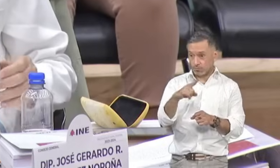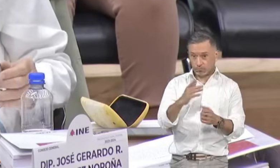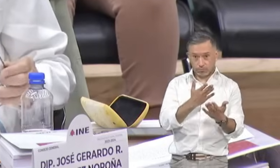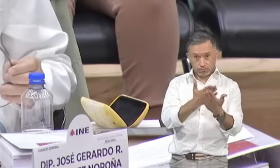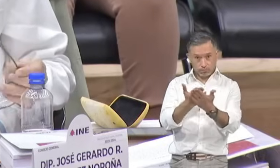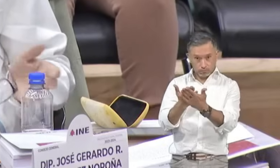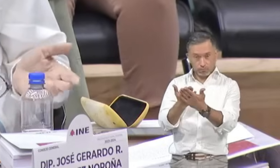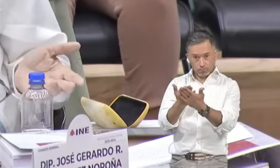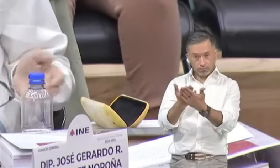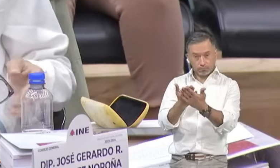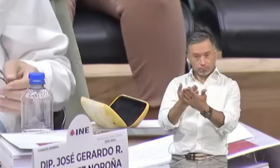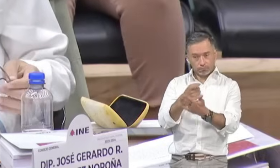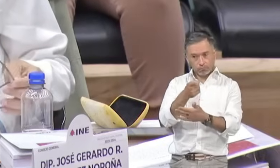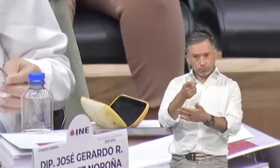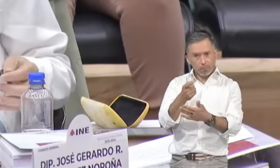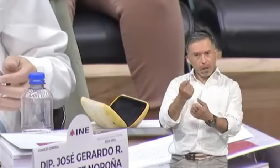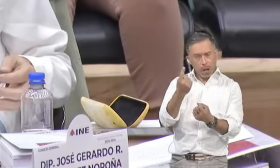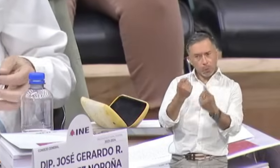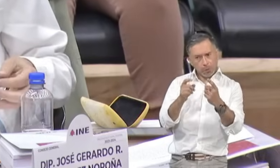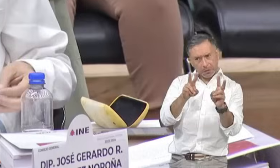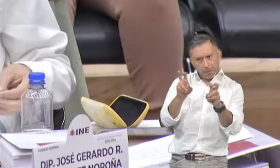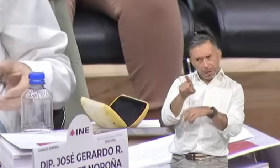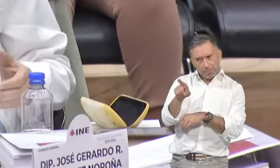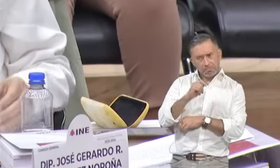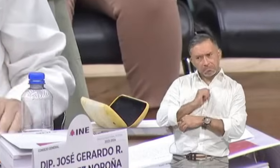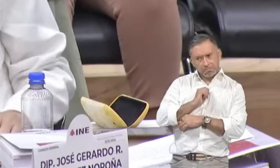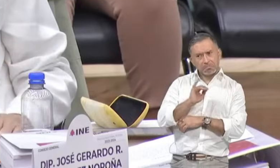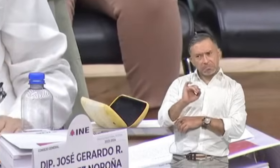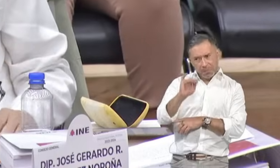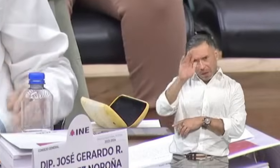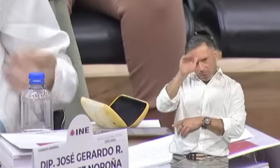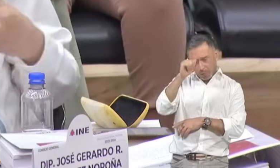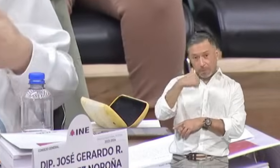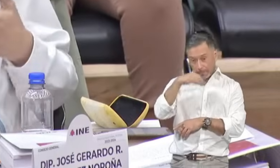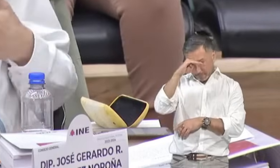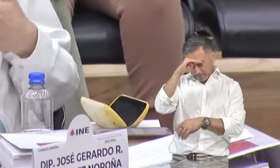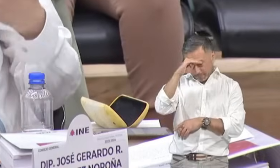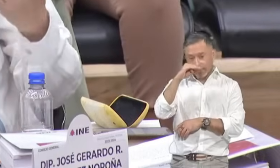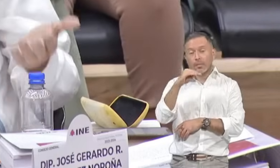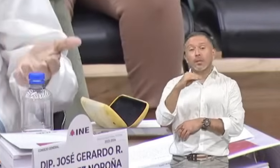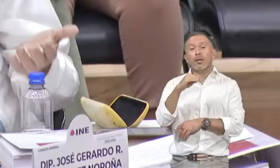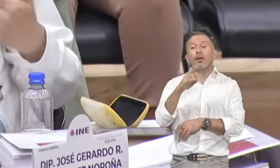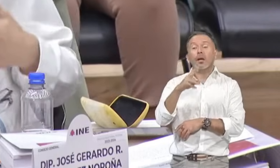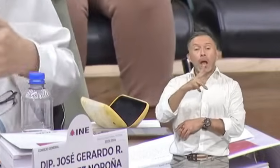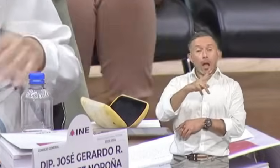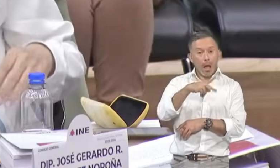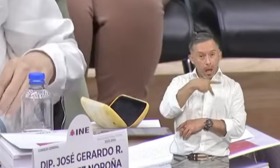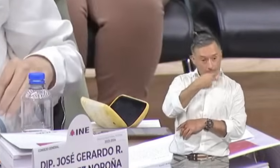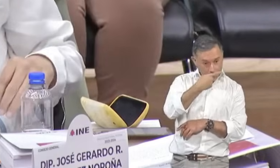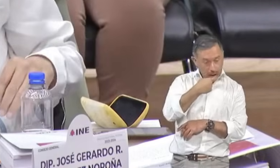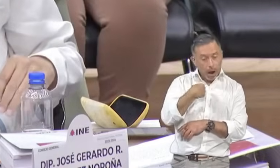yo algunas las compartiría, me parece que debería haber congruencia entre lo que se dice